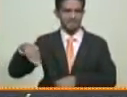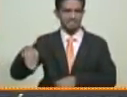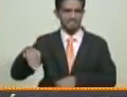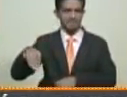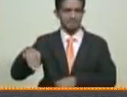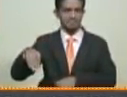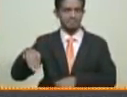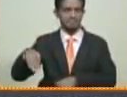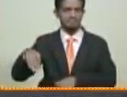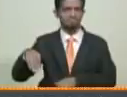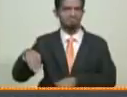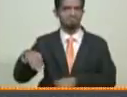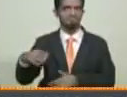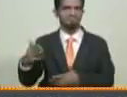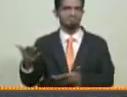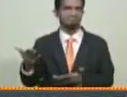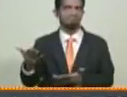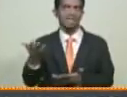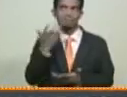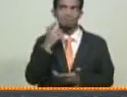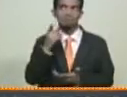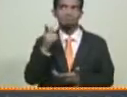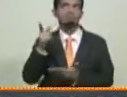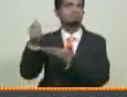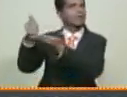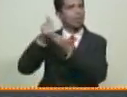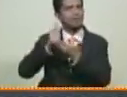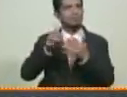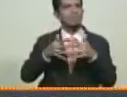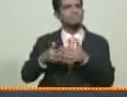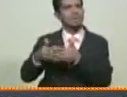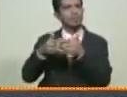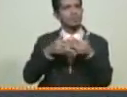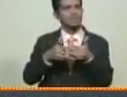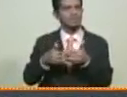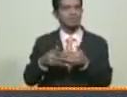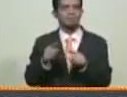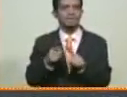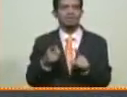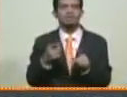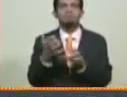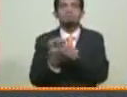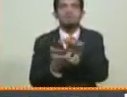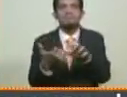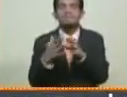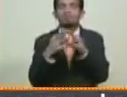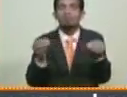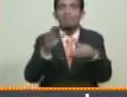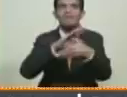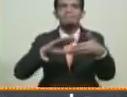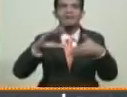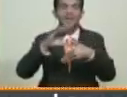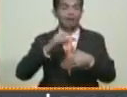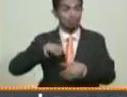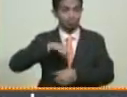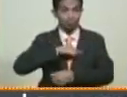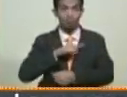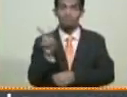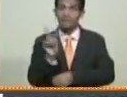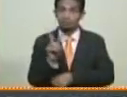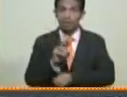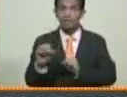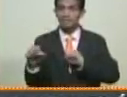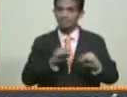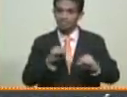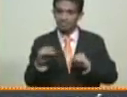del imperialismo. Pero es un problema de toda Latinoamérica, no solo de Venezuela. Y de Venezuela nosotros haremos todo lo necesario, pero es un problema